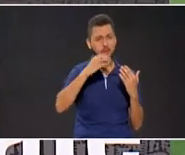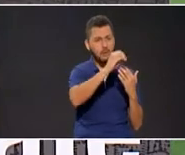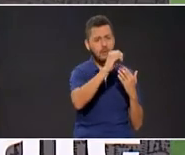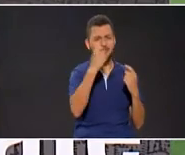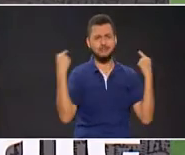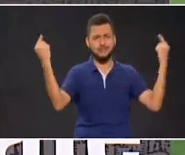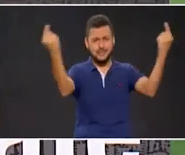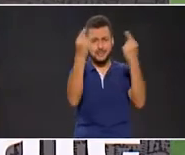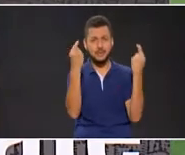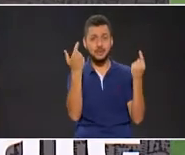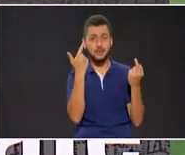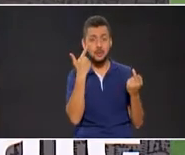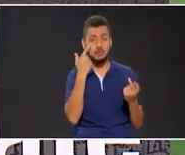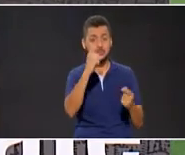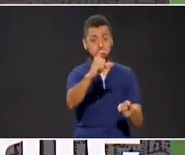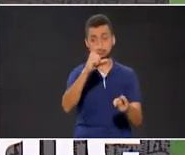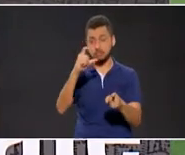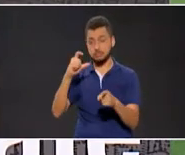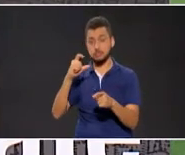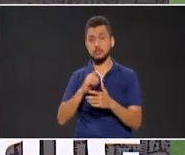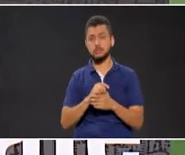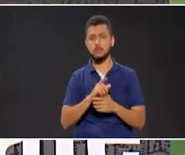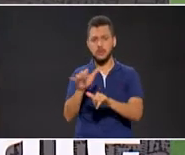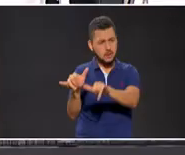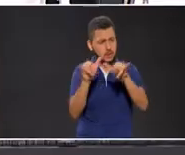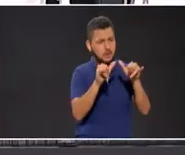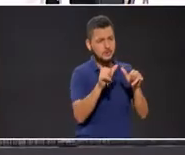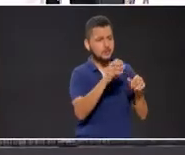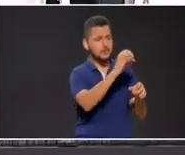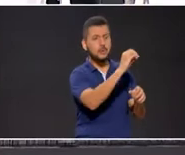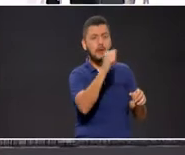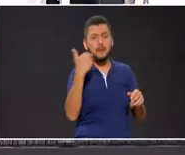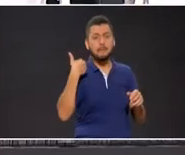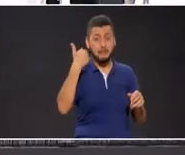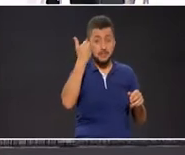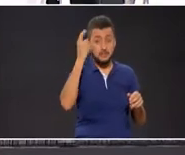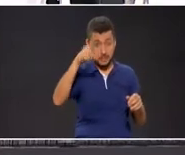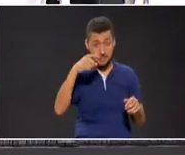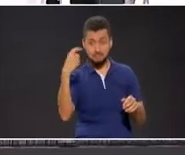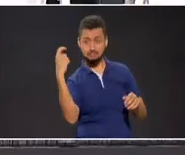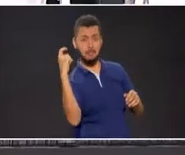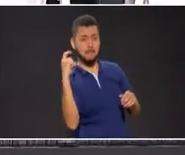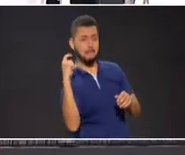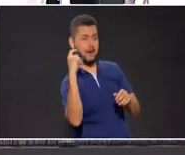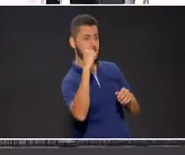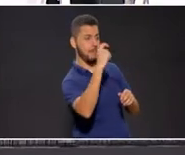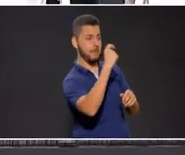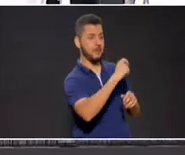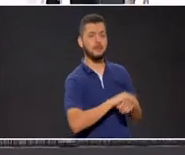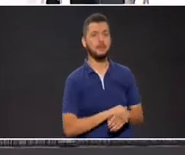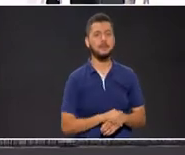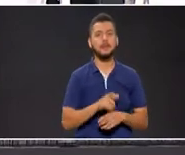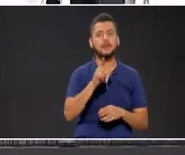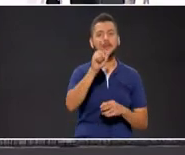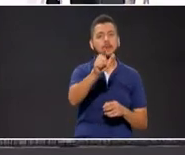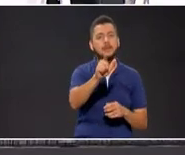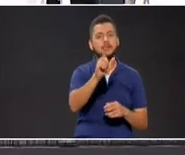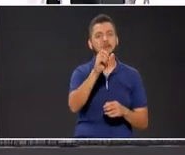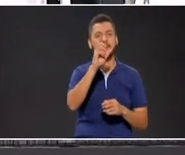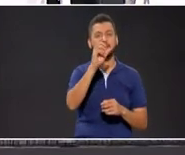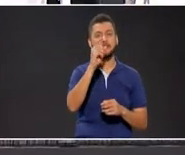el salario diferencial para el adulto mayor el primero de enero 2020 que me posiciono como alcalde de medellín con el consejo de la ciudad